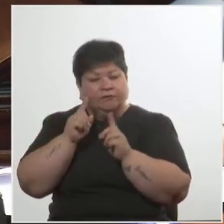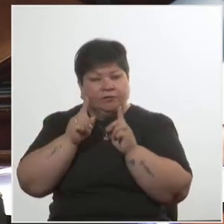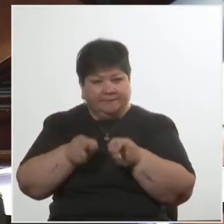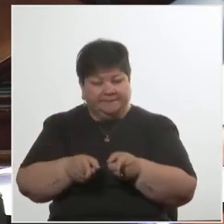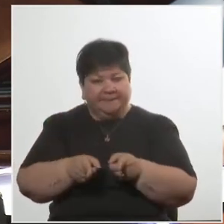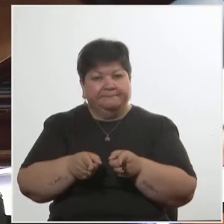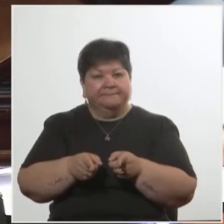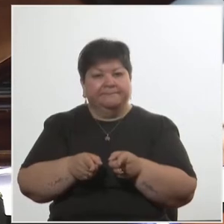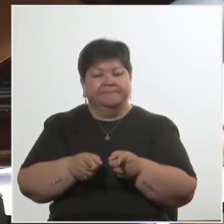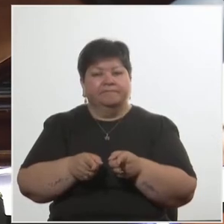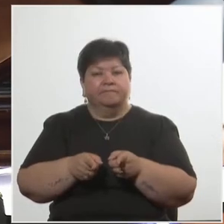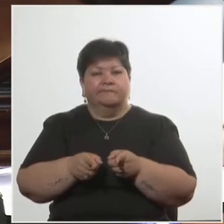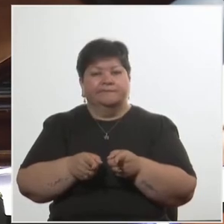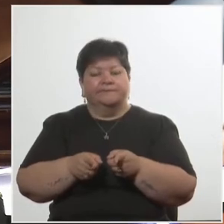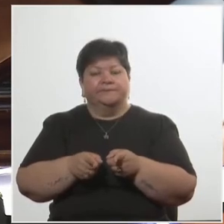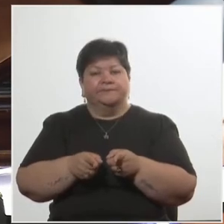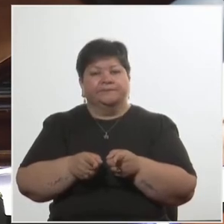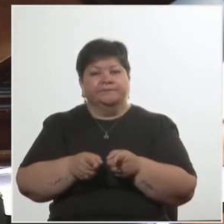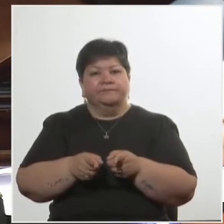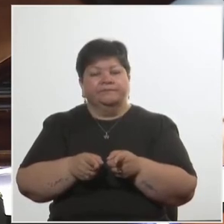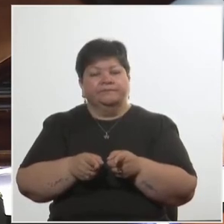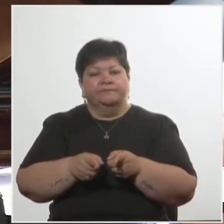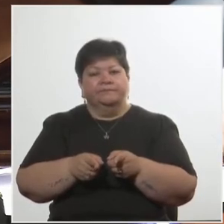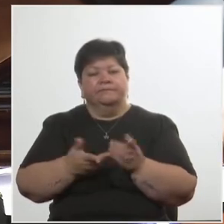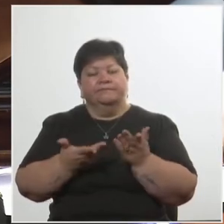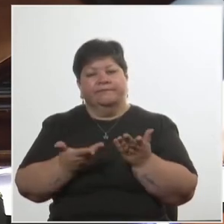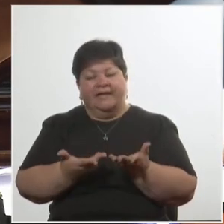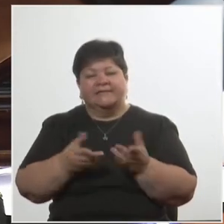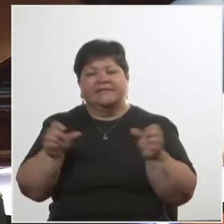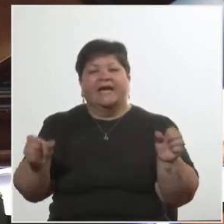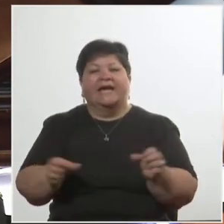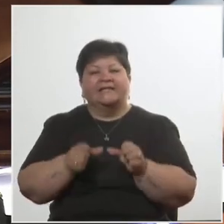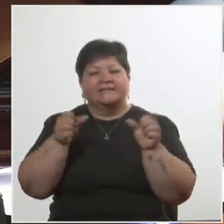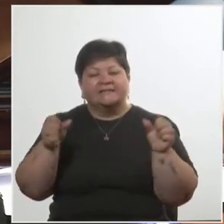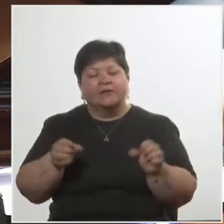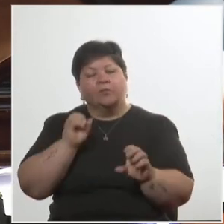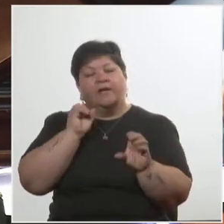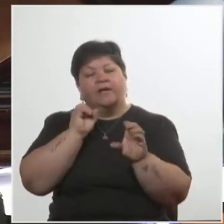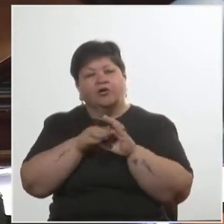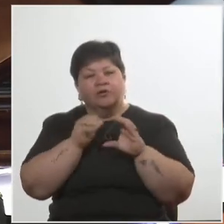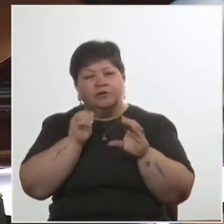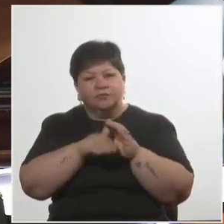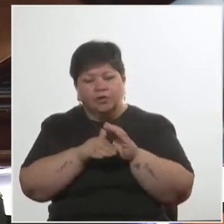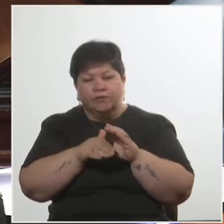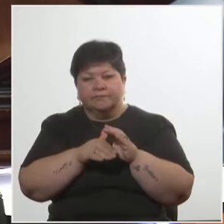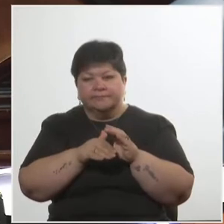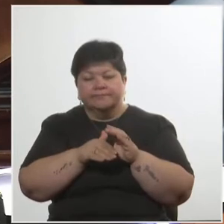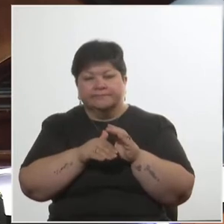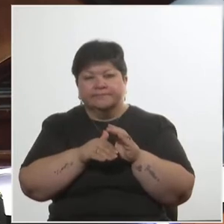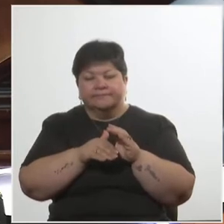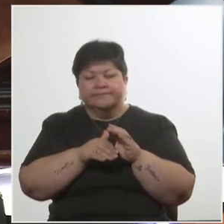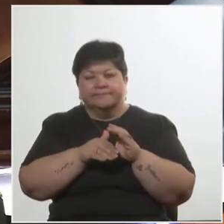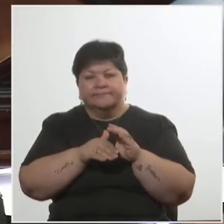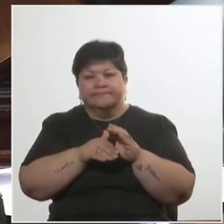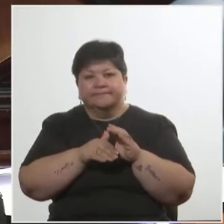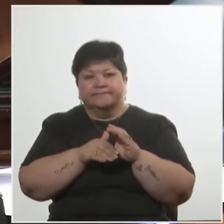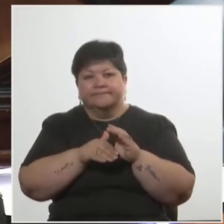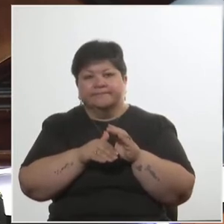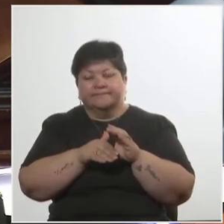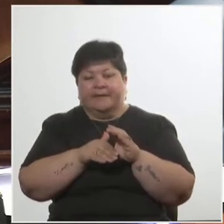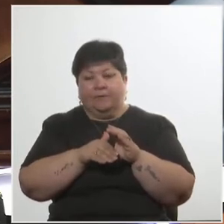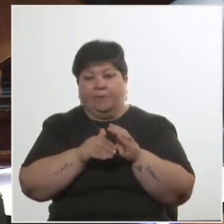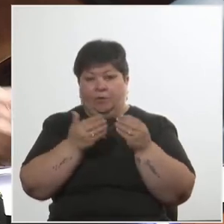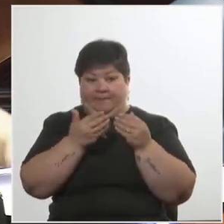está contemplado la Constitución de un fondo anticíclico a partir de que este el